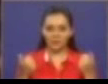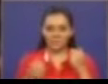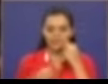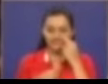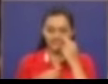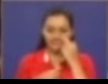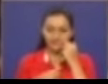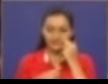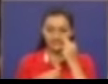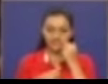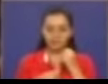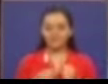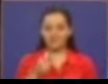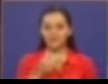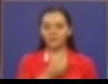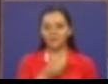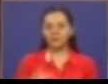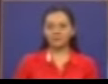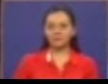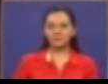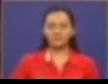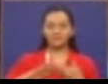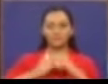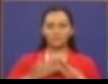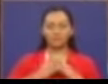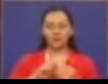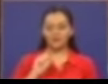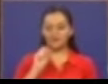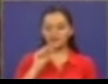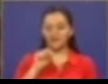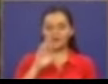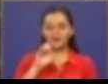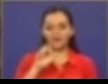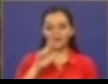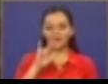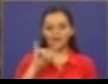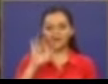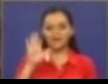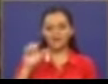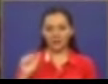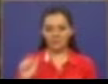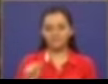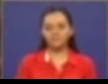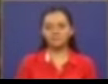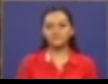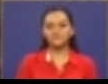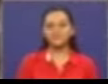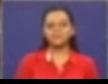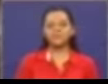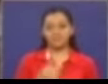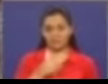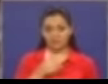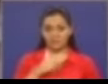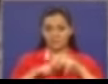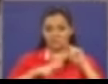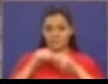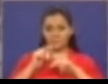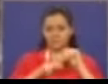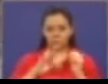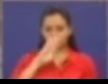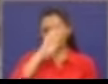Efraín Alvarado, presidente de la comunidad Santa Rita. Nunca hemos pensado de que esta infraestructura que